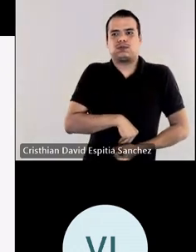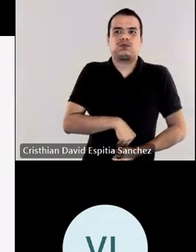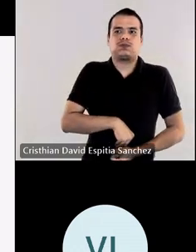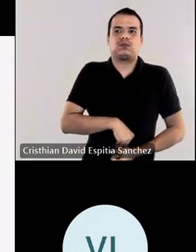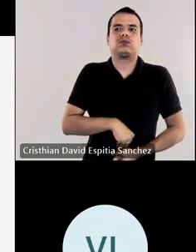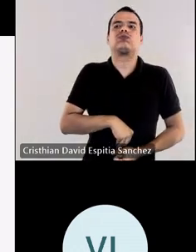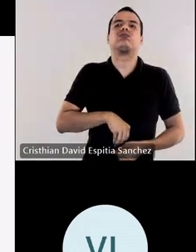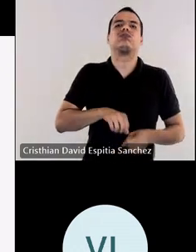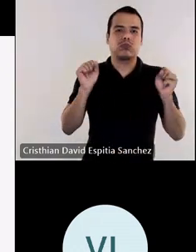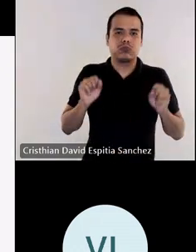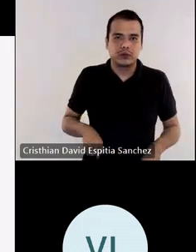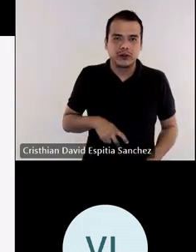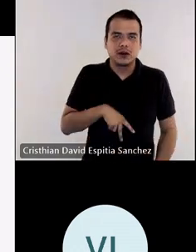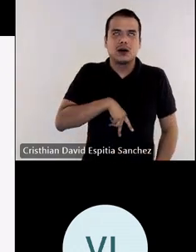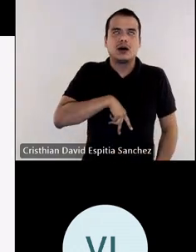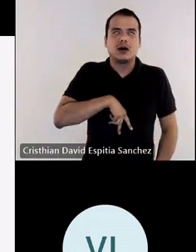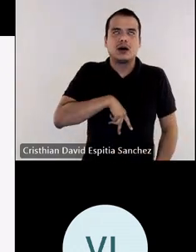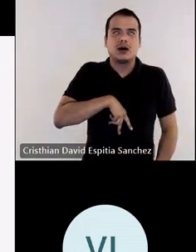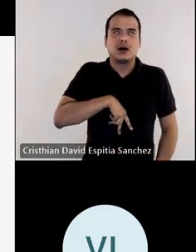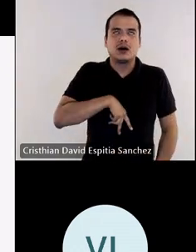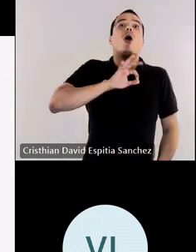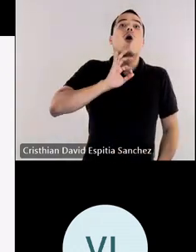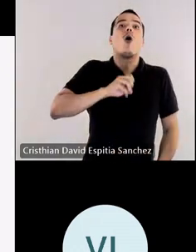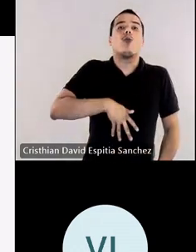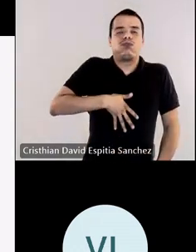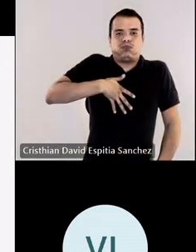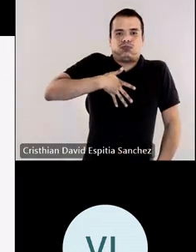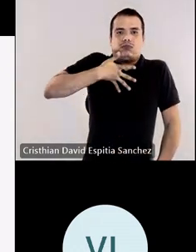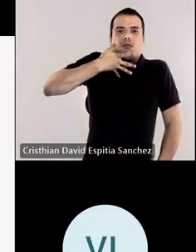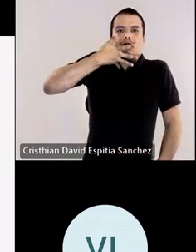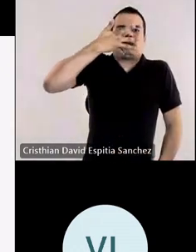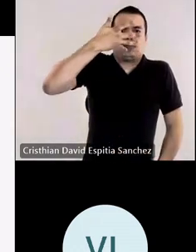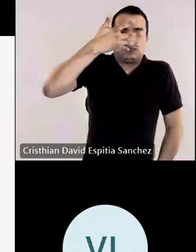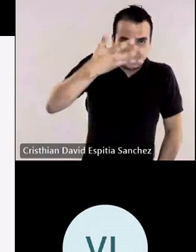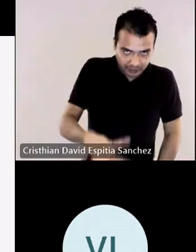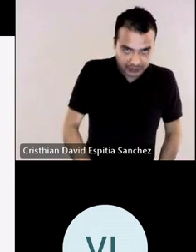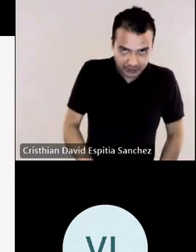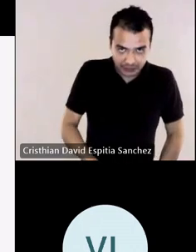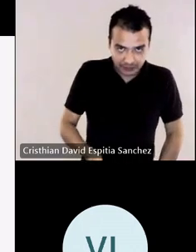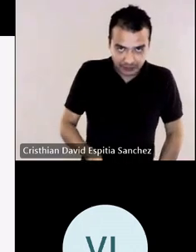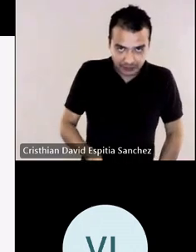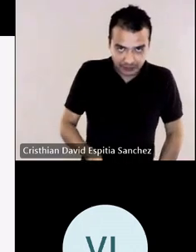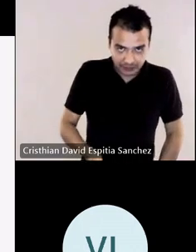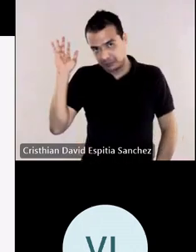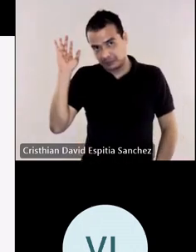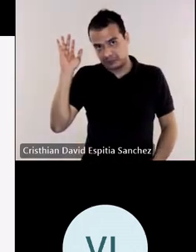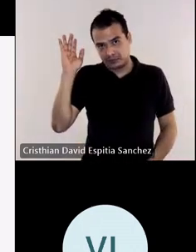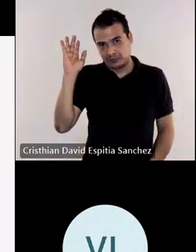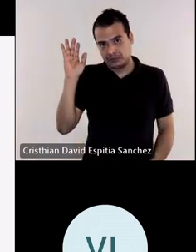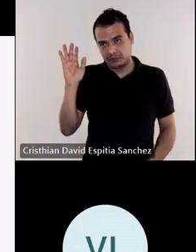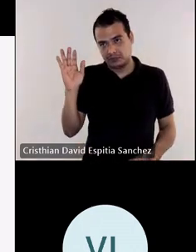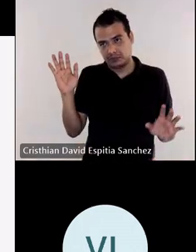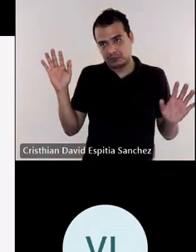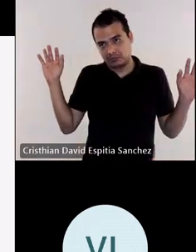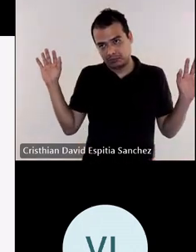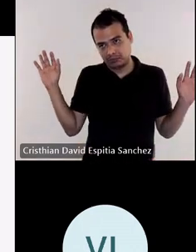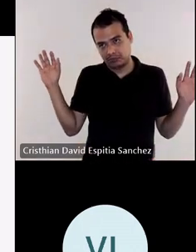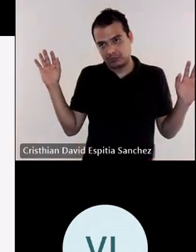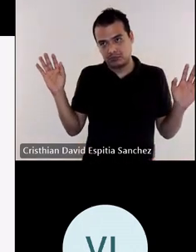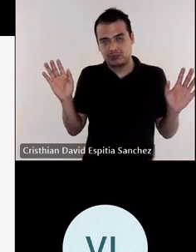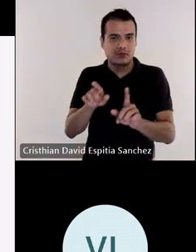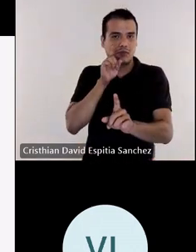partícula y el paciente pueda, en algún caso, volver a respirar o que lo logre expulsar. Esos serían los dos